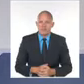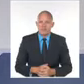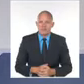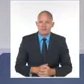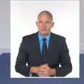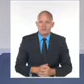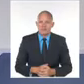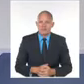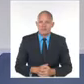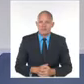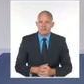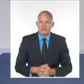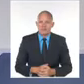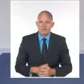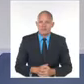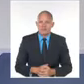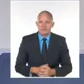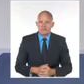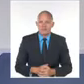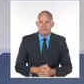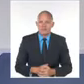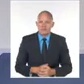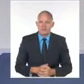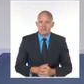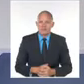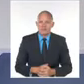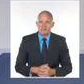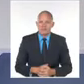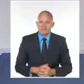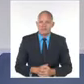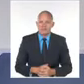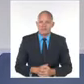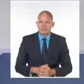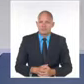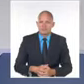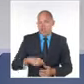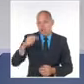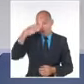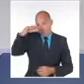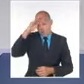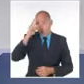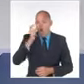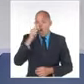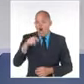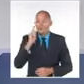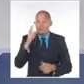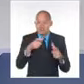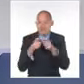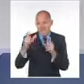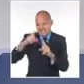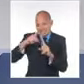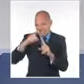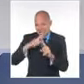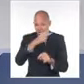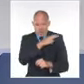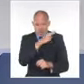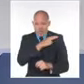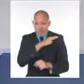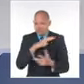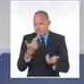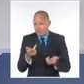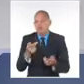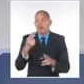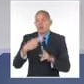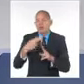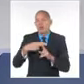El miembro del Buró Político del Partido y secretario general de la CTC, Ulises Guilarte de Nacimiento, sostuvo un encuentro con el nuevo embajador de la República